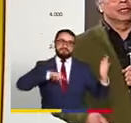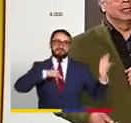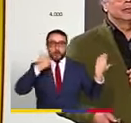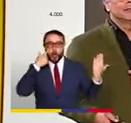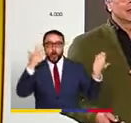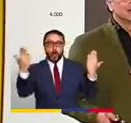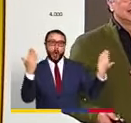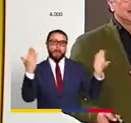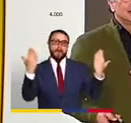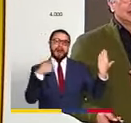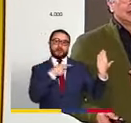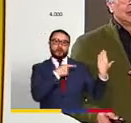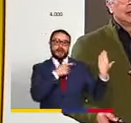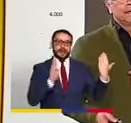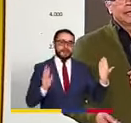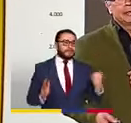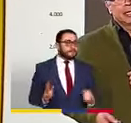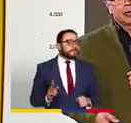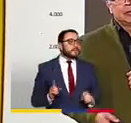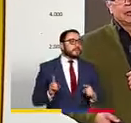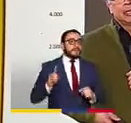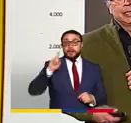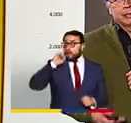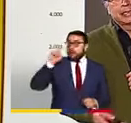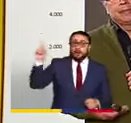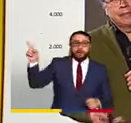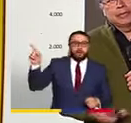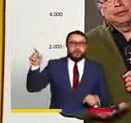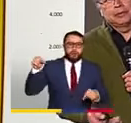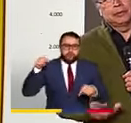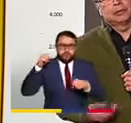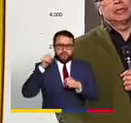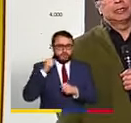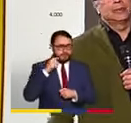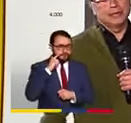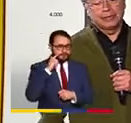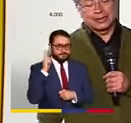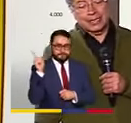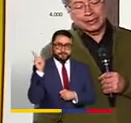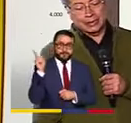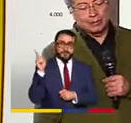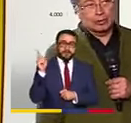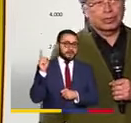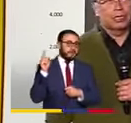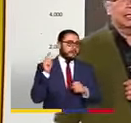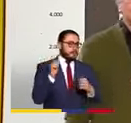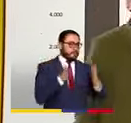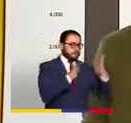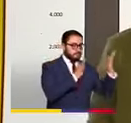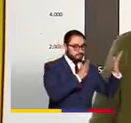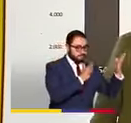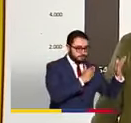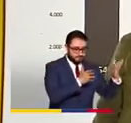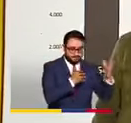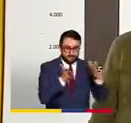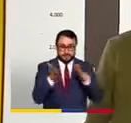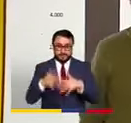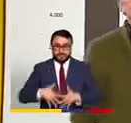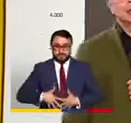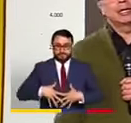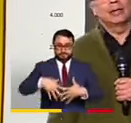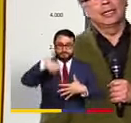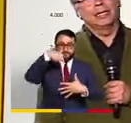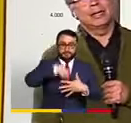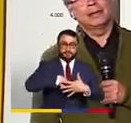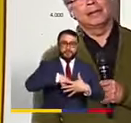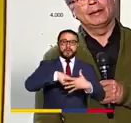es con él. Pero fíjense cómo en esta misma tasa de mortalidad perinatal